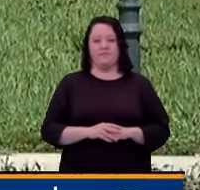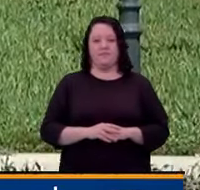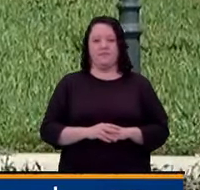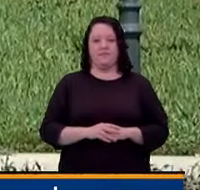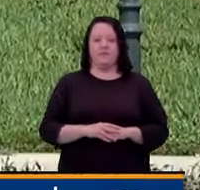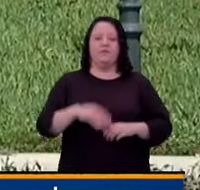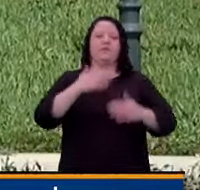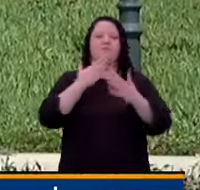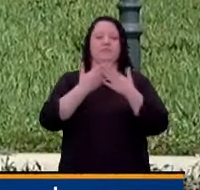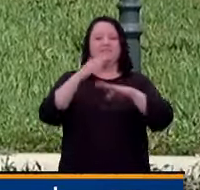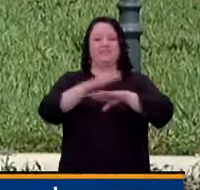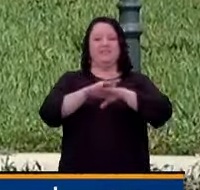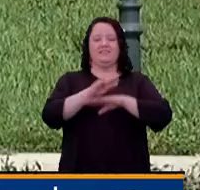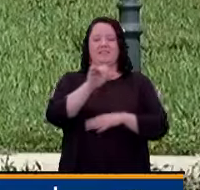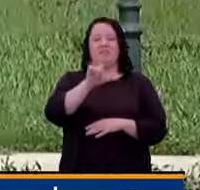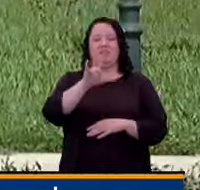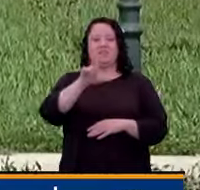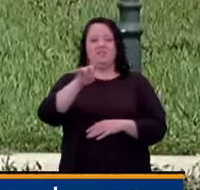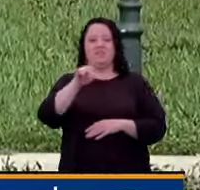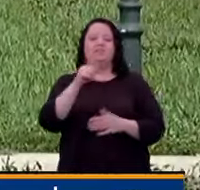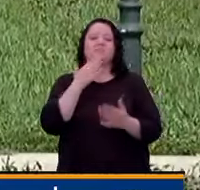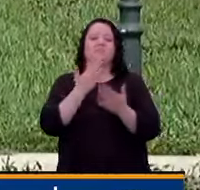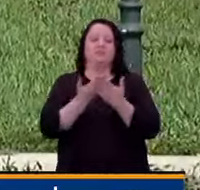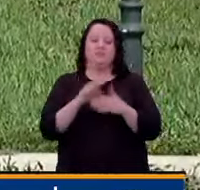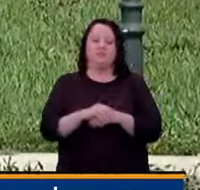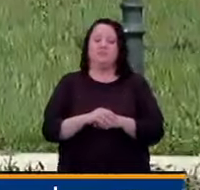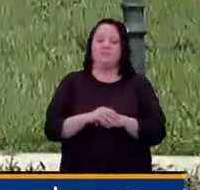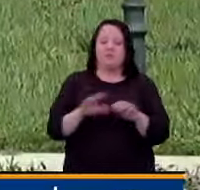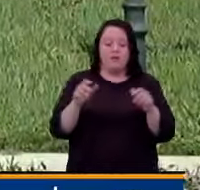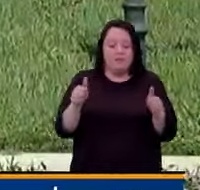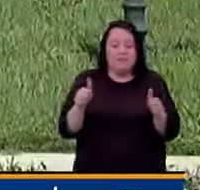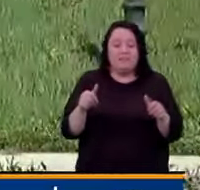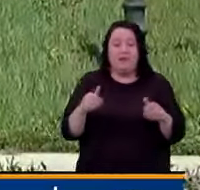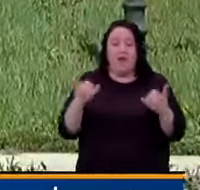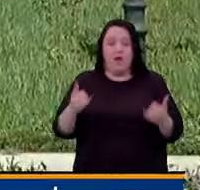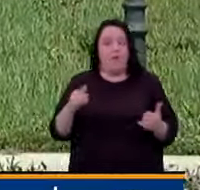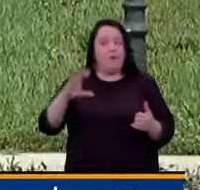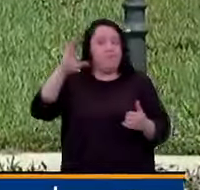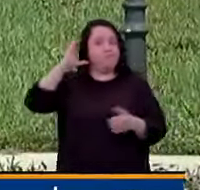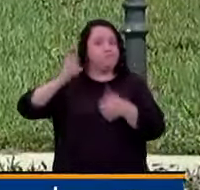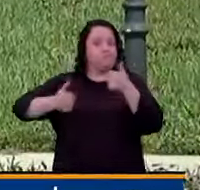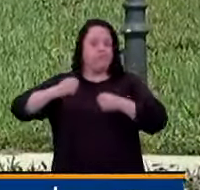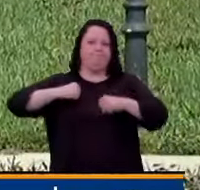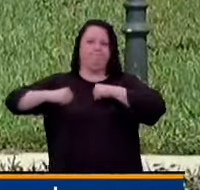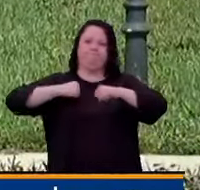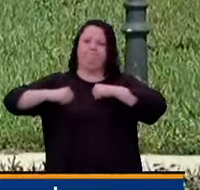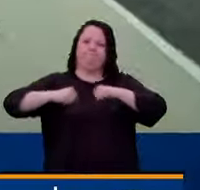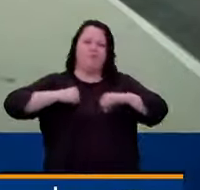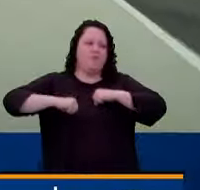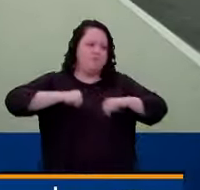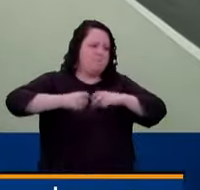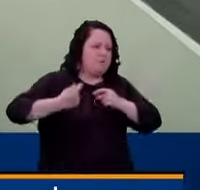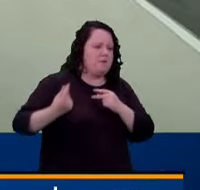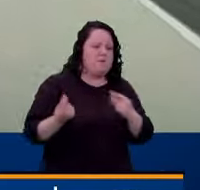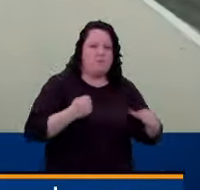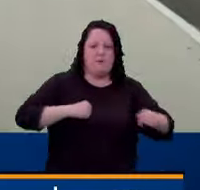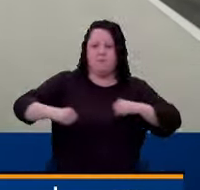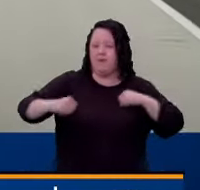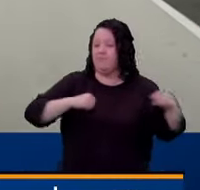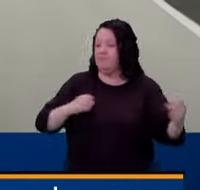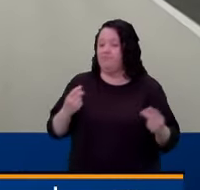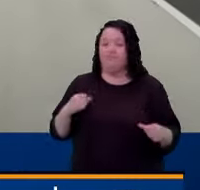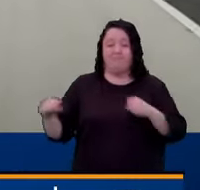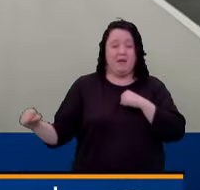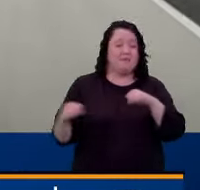Buenas tardes, Carolina. Pues les puedo contar que hasta ahora las autoridades agilizan todos sus esfuerzos. Están trabajando a toda